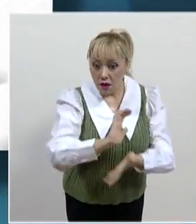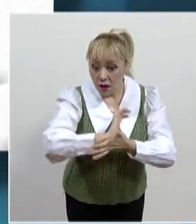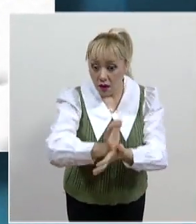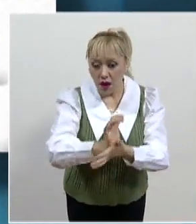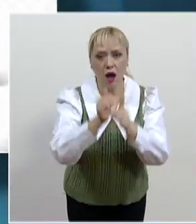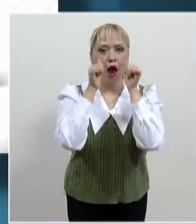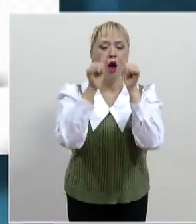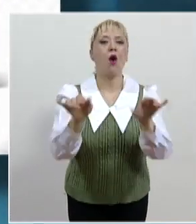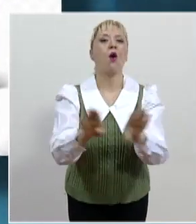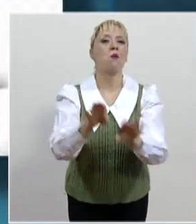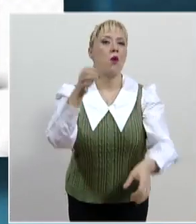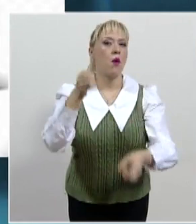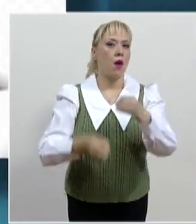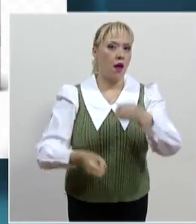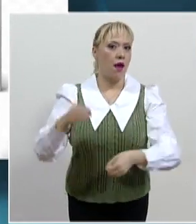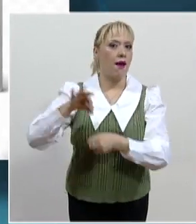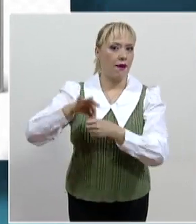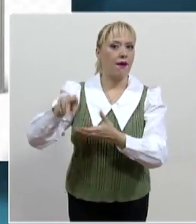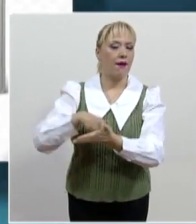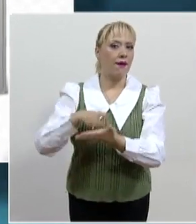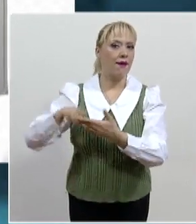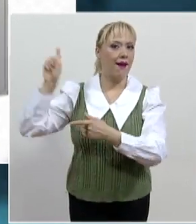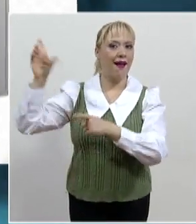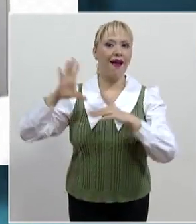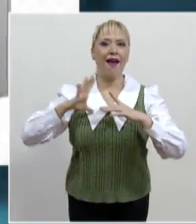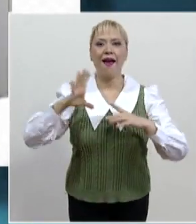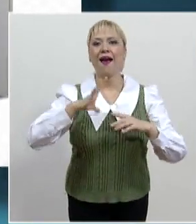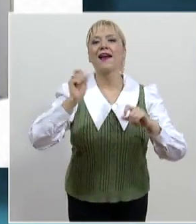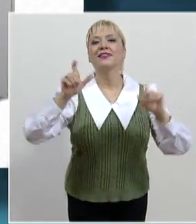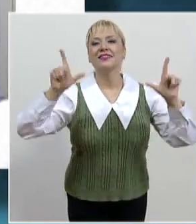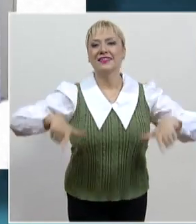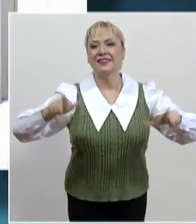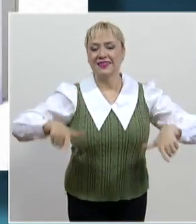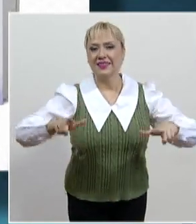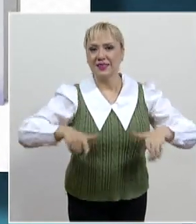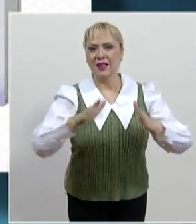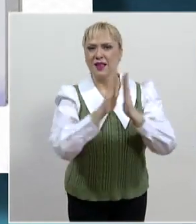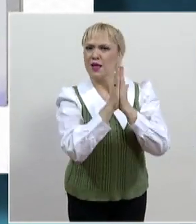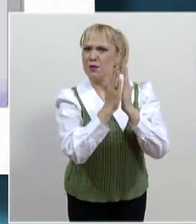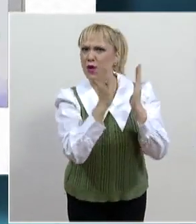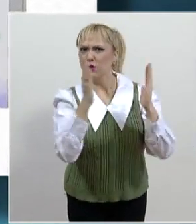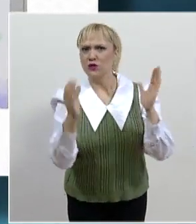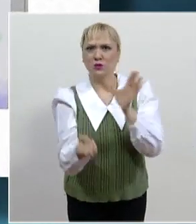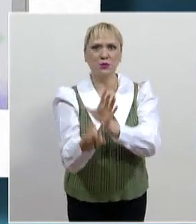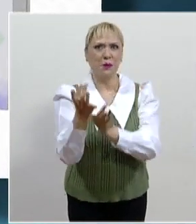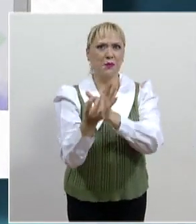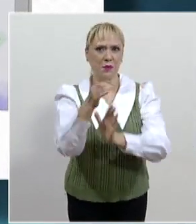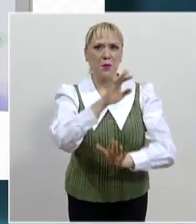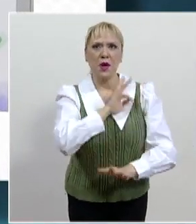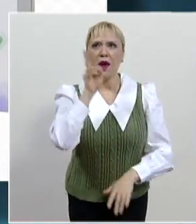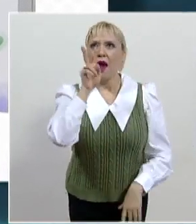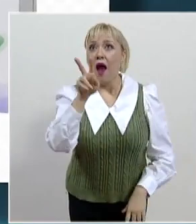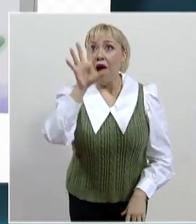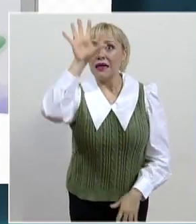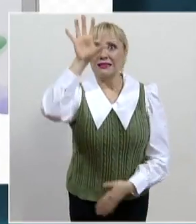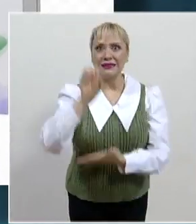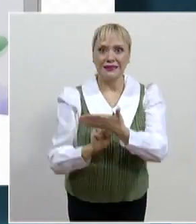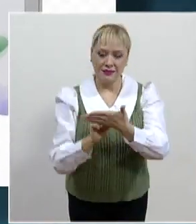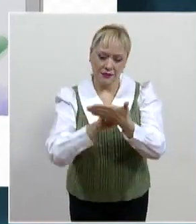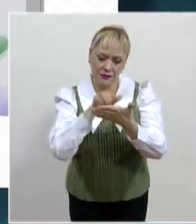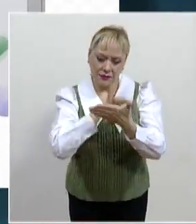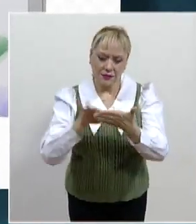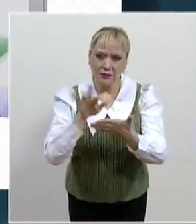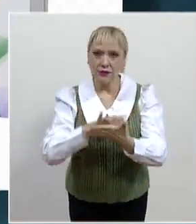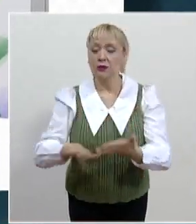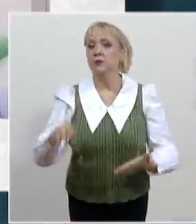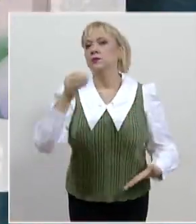el Tribunal Electoral pone a disposición en su biblioteca virtual en el sitio de la Dirección General de Igualdad de Derechos y Paridad de Género.